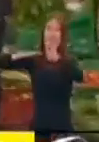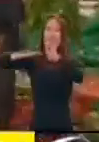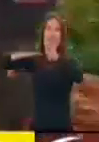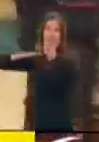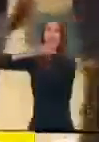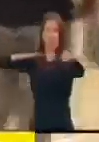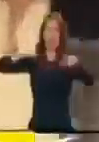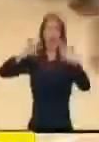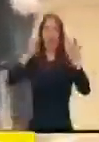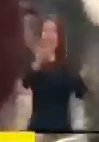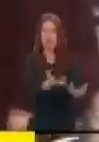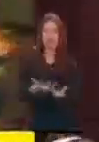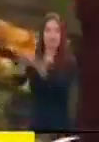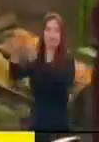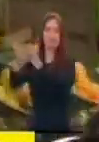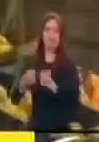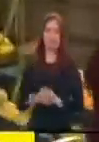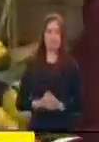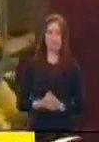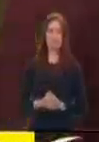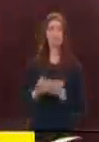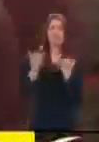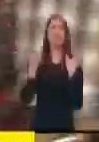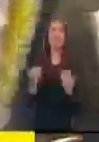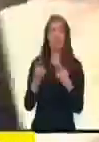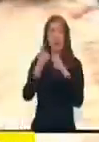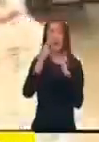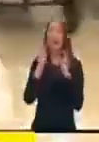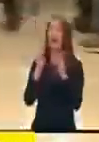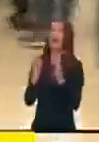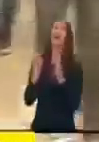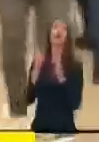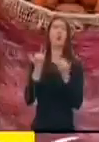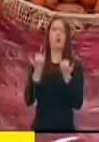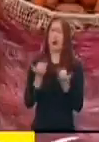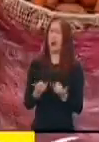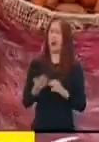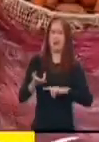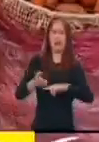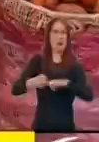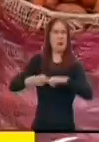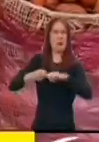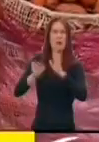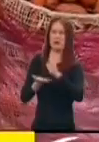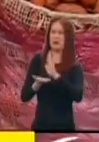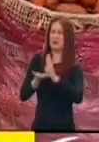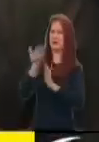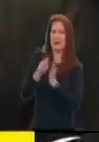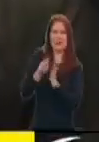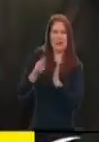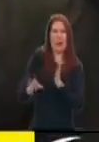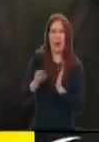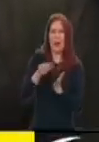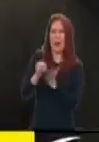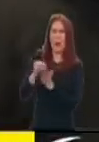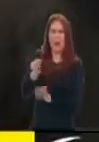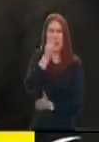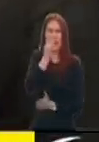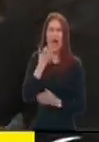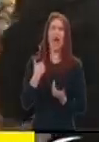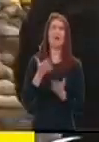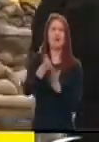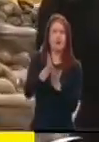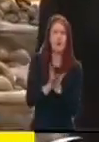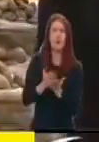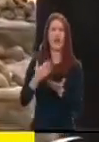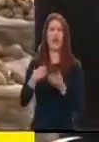Nos fuimos a la plaza de mercado para constatar el impacto de la inflación a la hora de comprar alimentos. La yuca, la cebolla, la